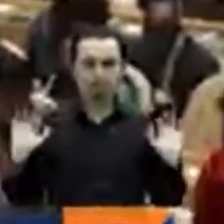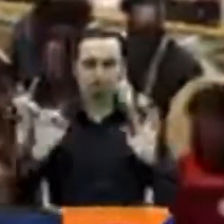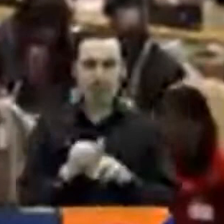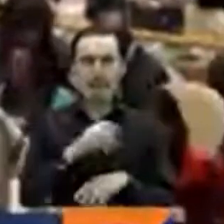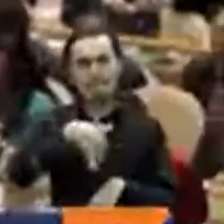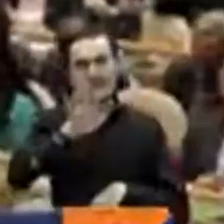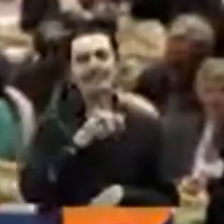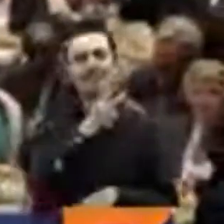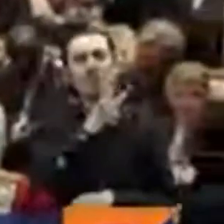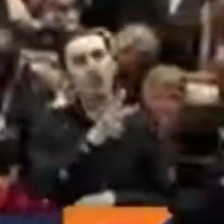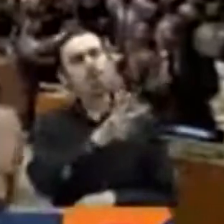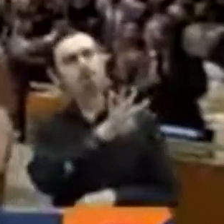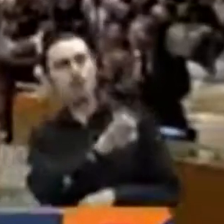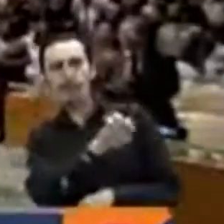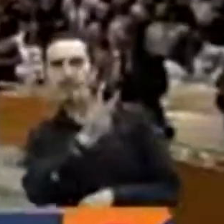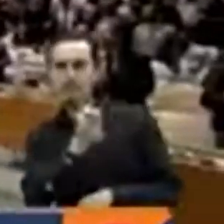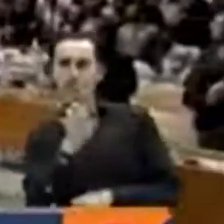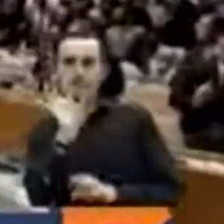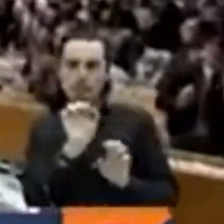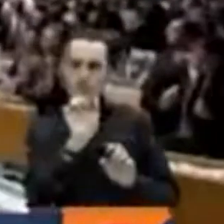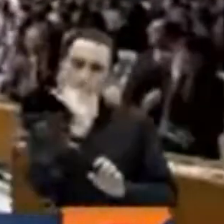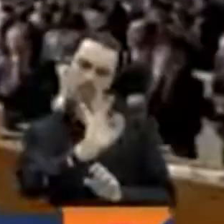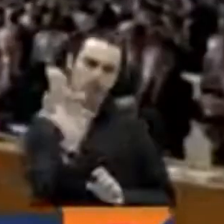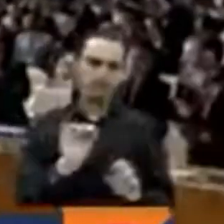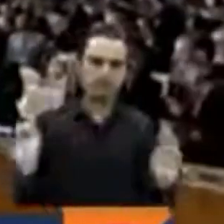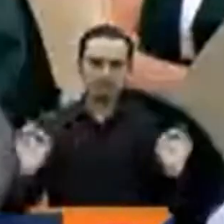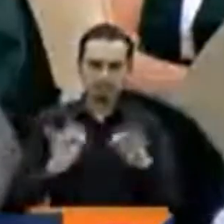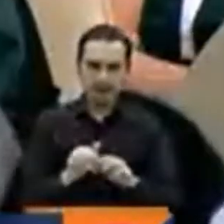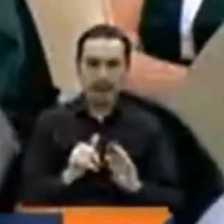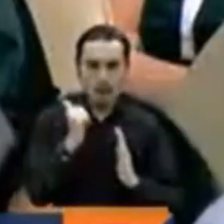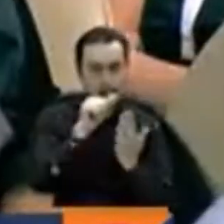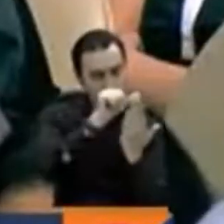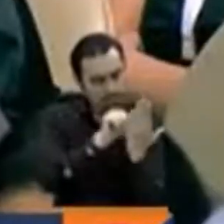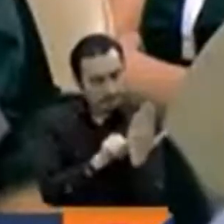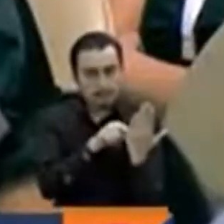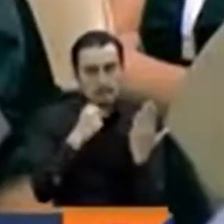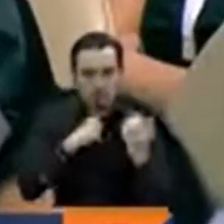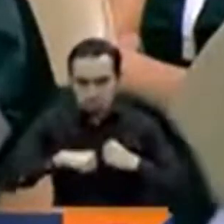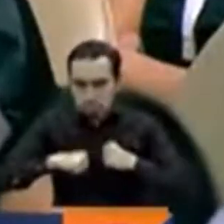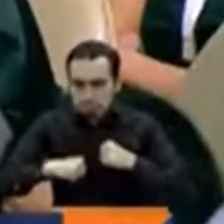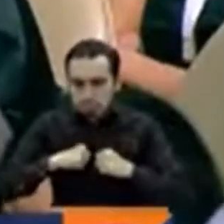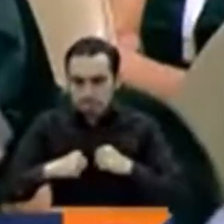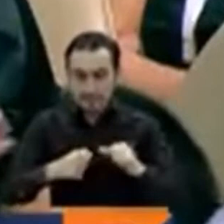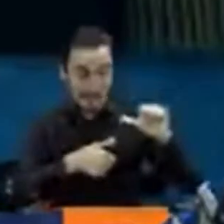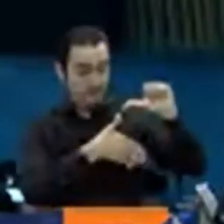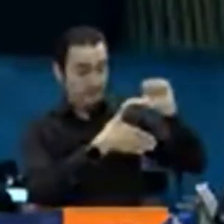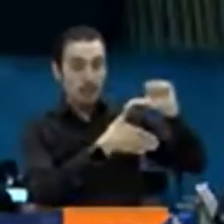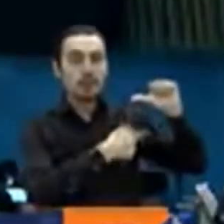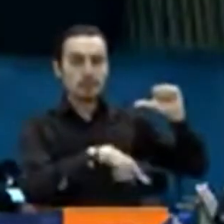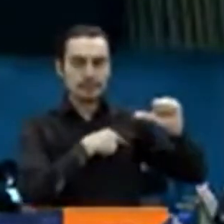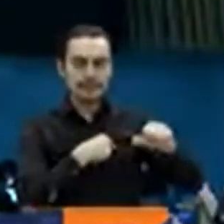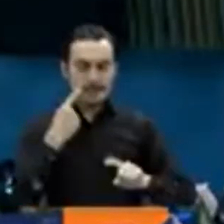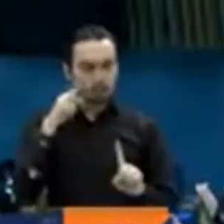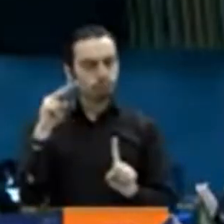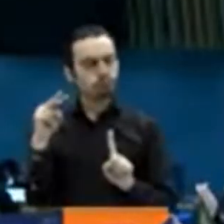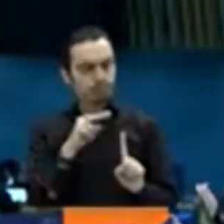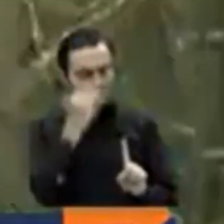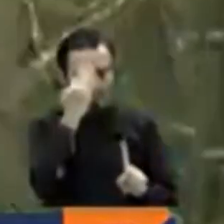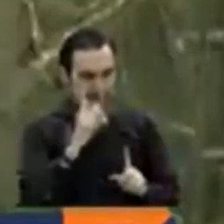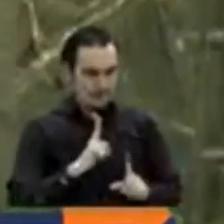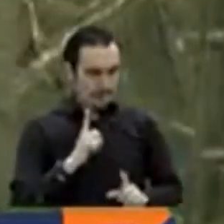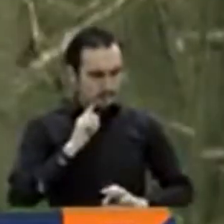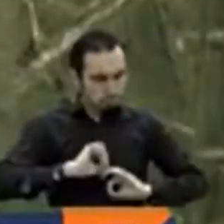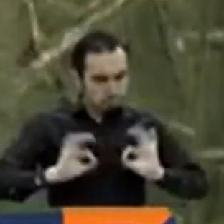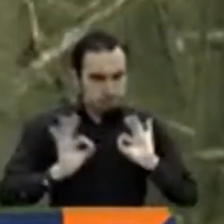98% presencial. La agenda pospandemia resulta más retadora que ese escenario y América Latina se dibuja bajo la mirada de sus